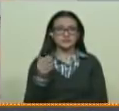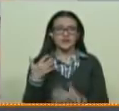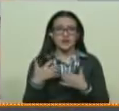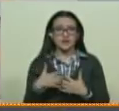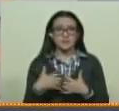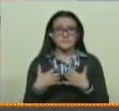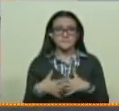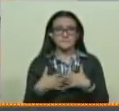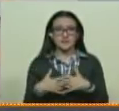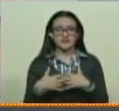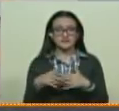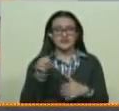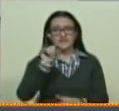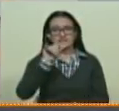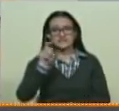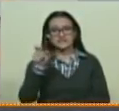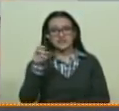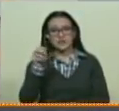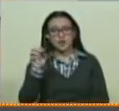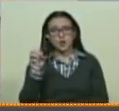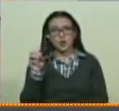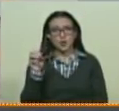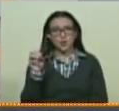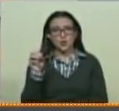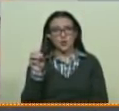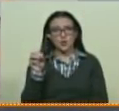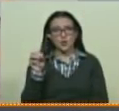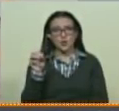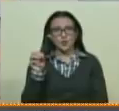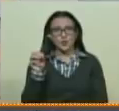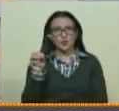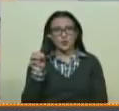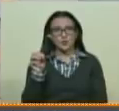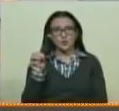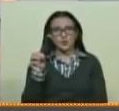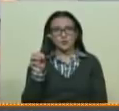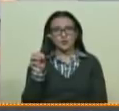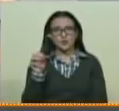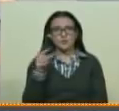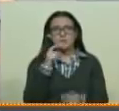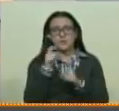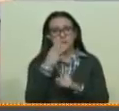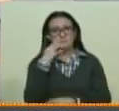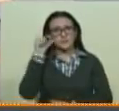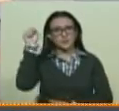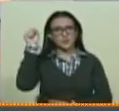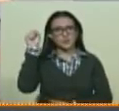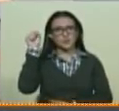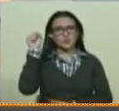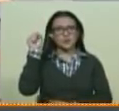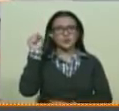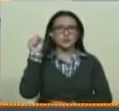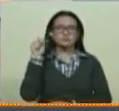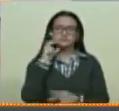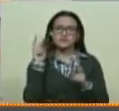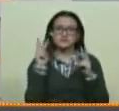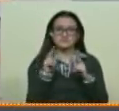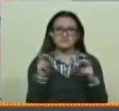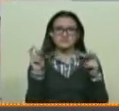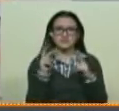empresa Citgo Petroleum Corporation. Las palabras del presidente Maduro fueron: una